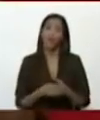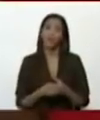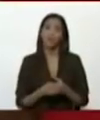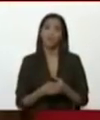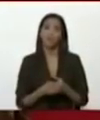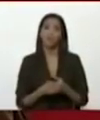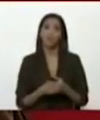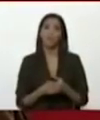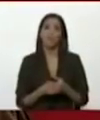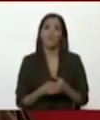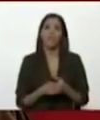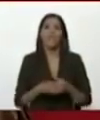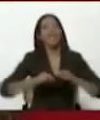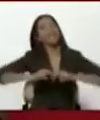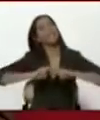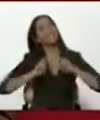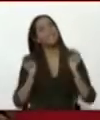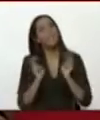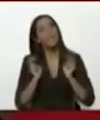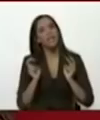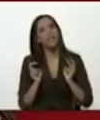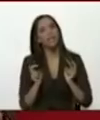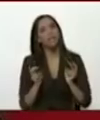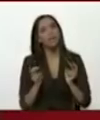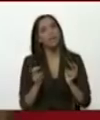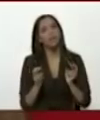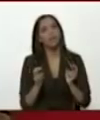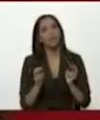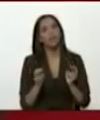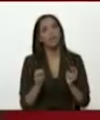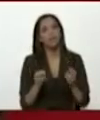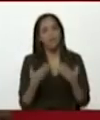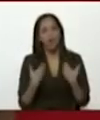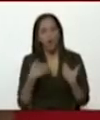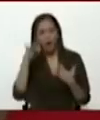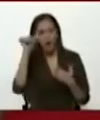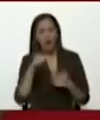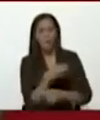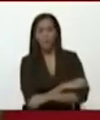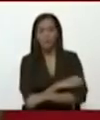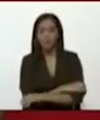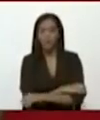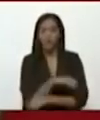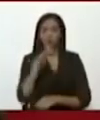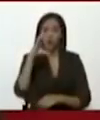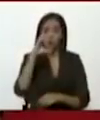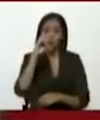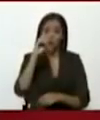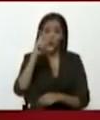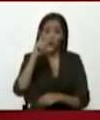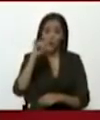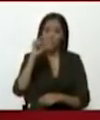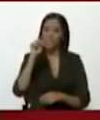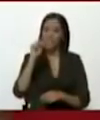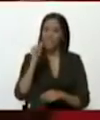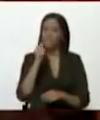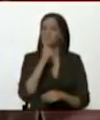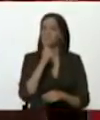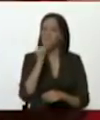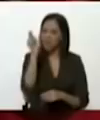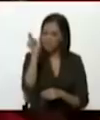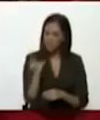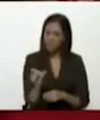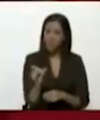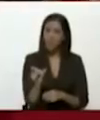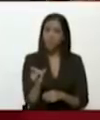sea, el tema es, y uno que analiza la oposición, Colina. ¿Quién era Colina?